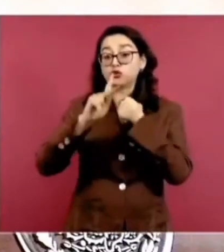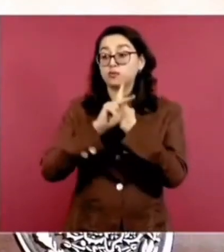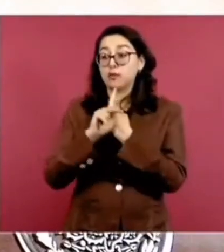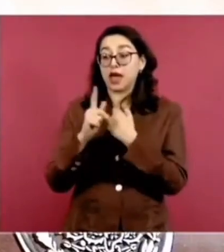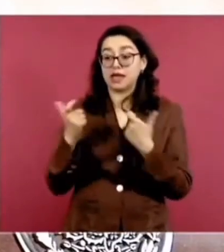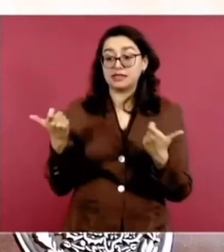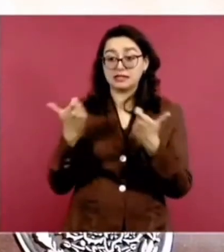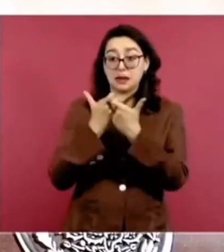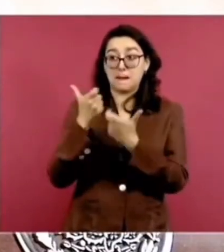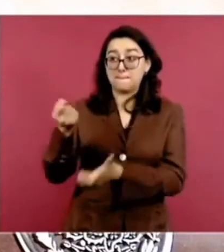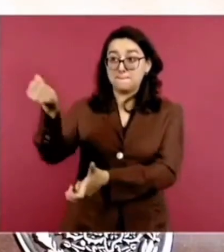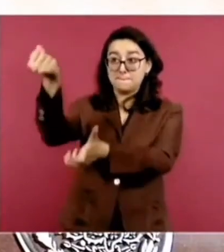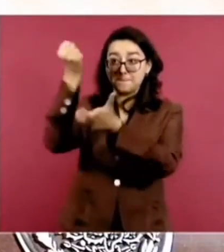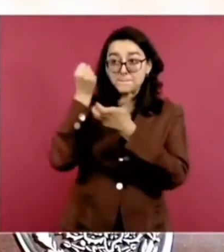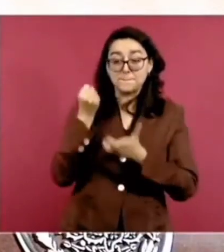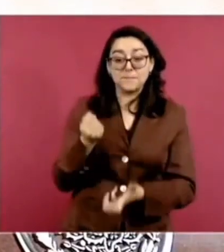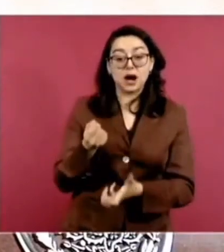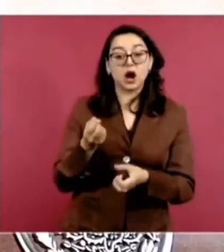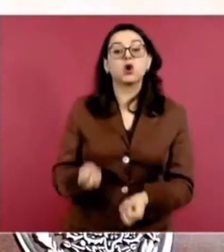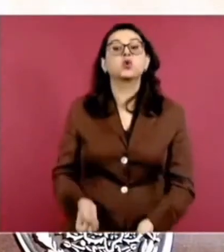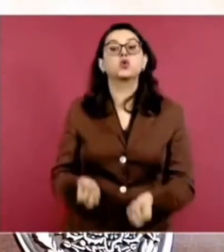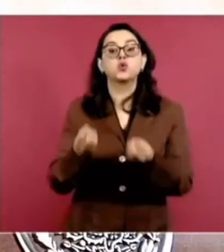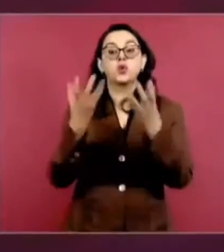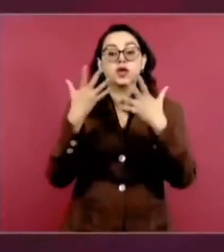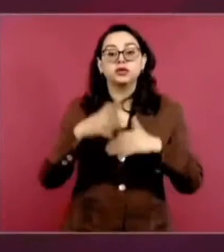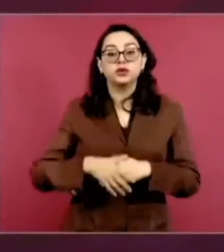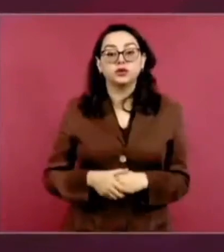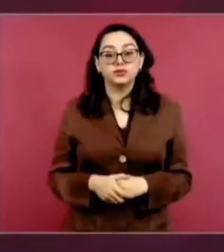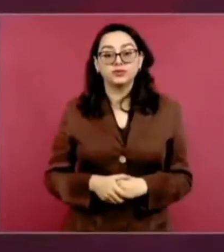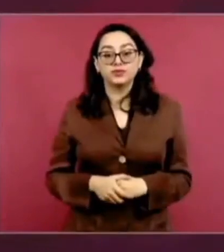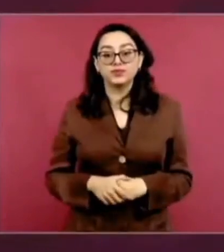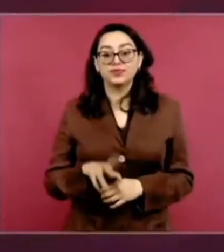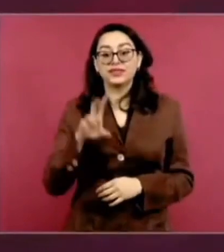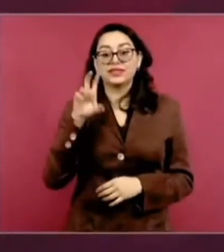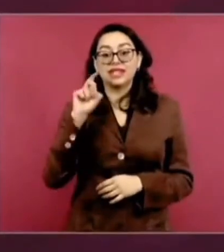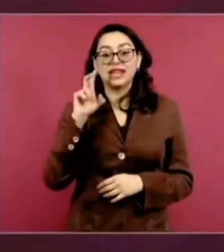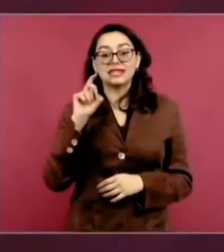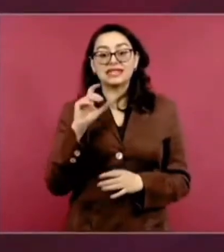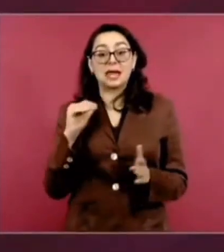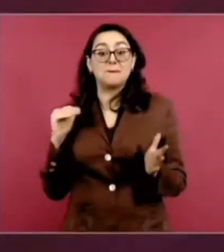30,000 millones de dólares. Récord.